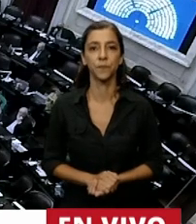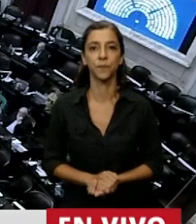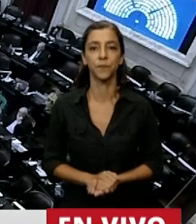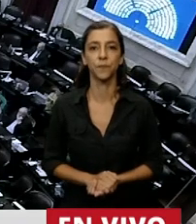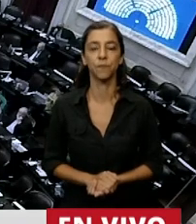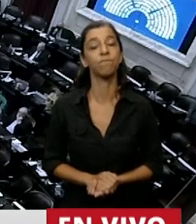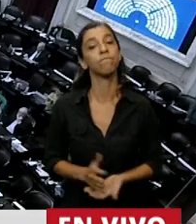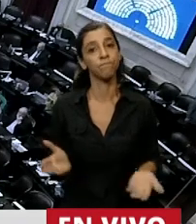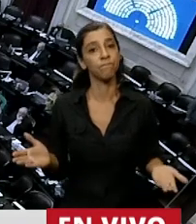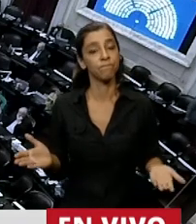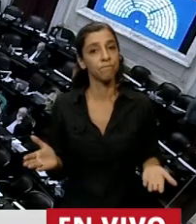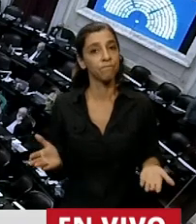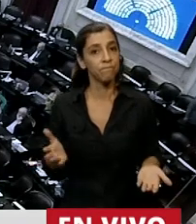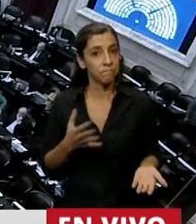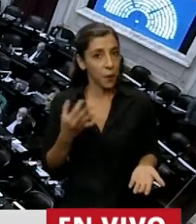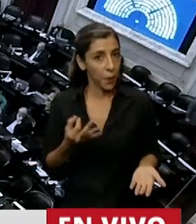Es cierto